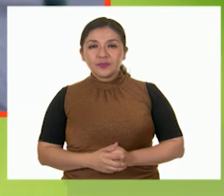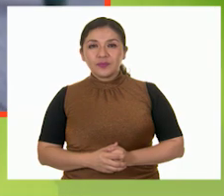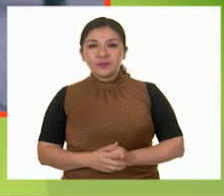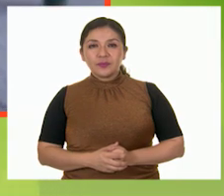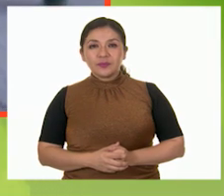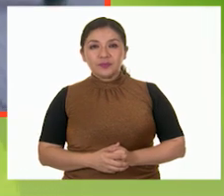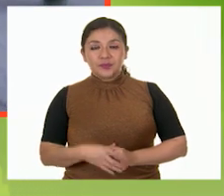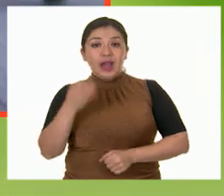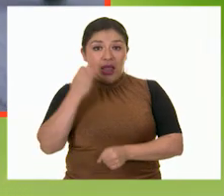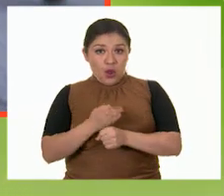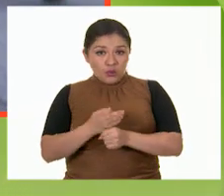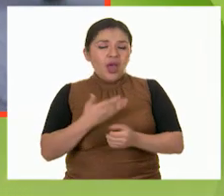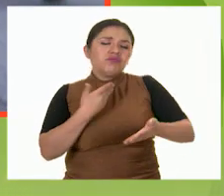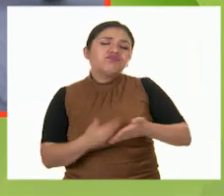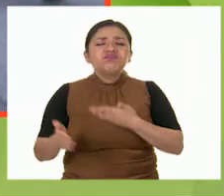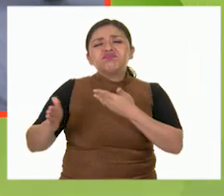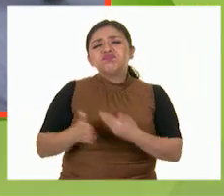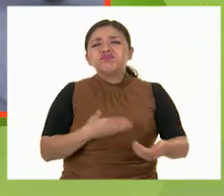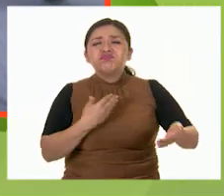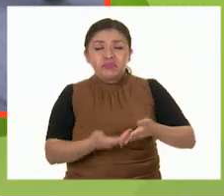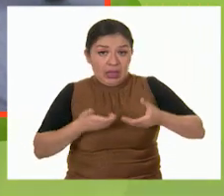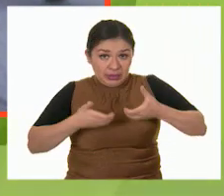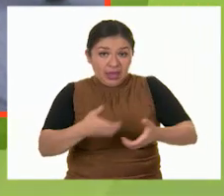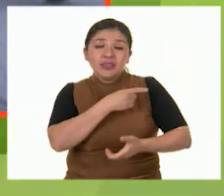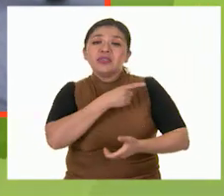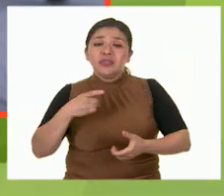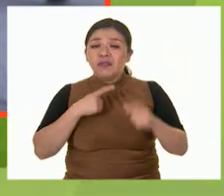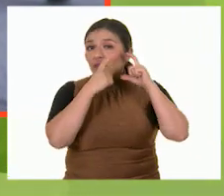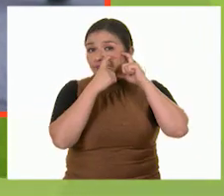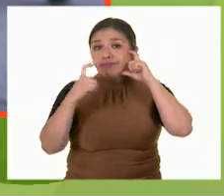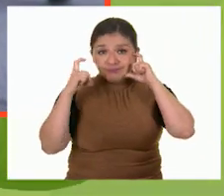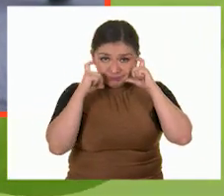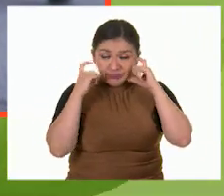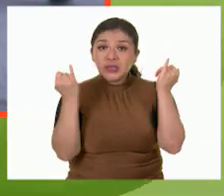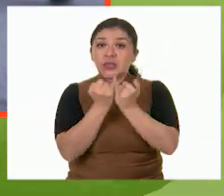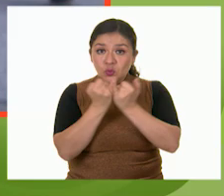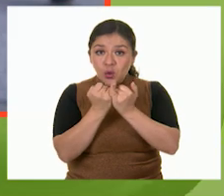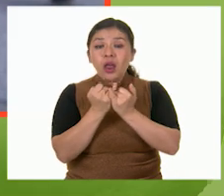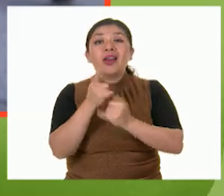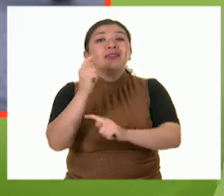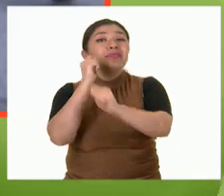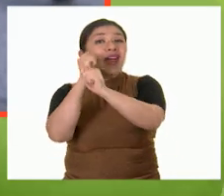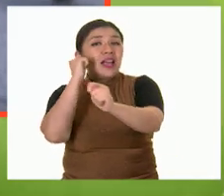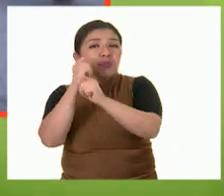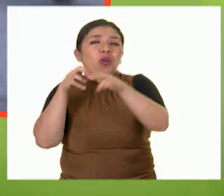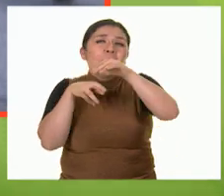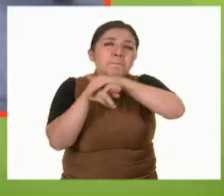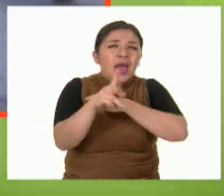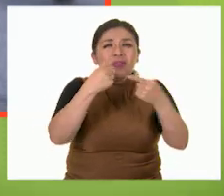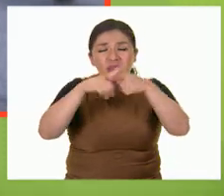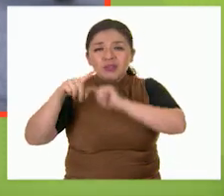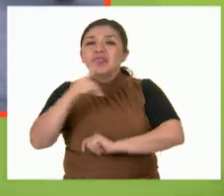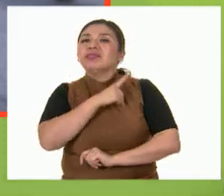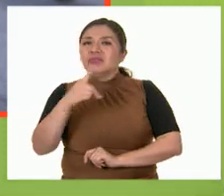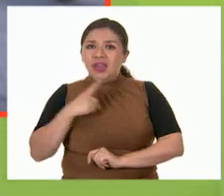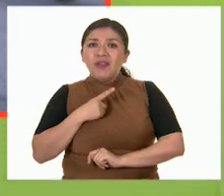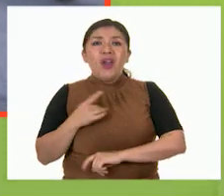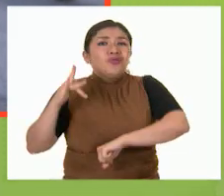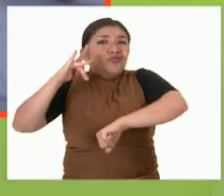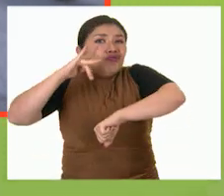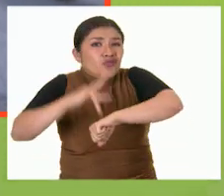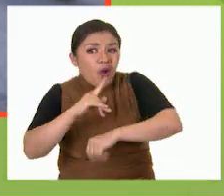Ahora, mientras caminamos por la calle, tenemos que usar cubrebocas. También si usamos el transporte público. Hay que evitar